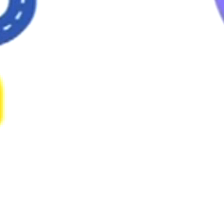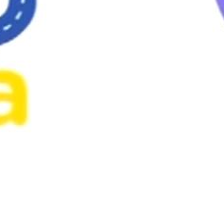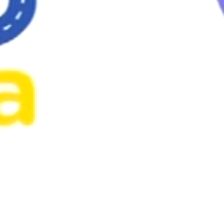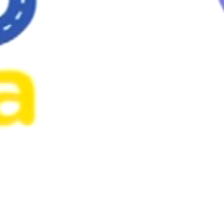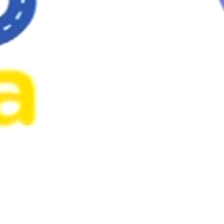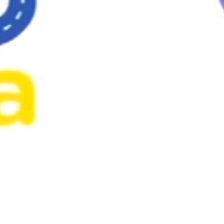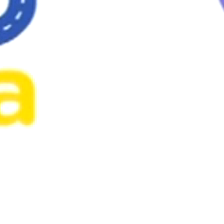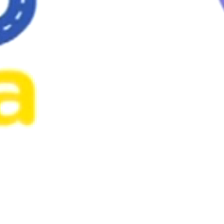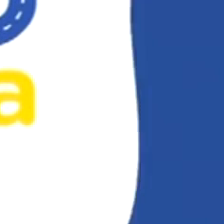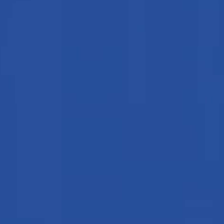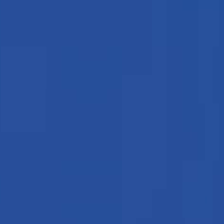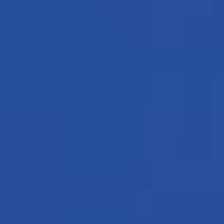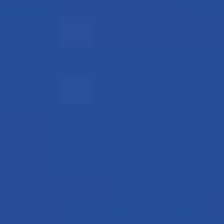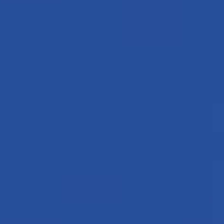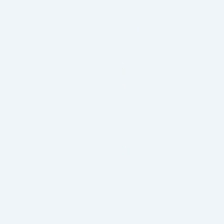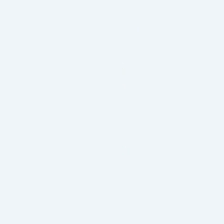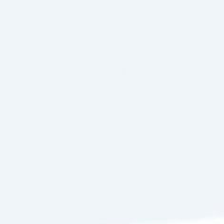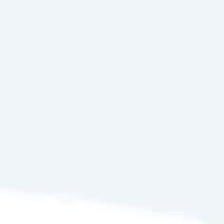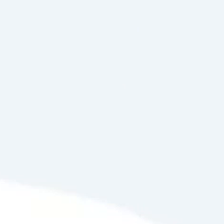casa.